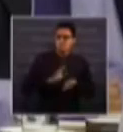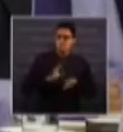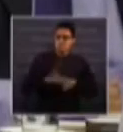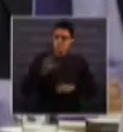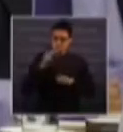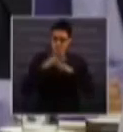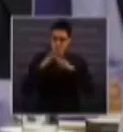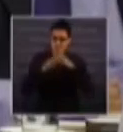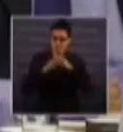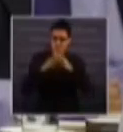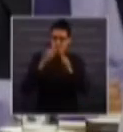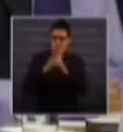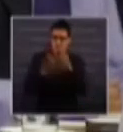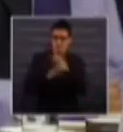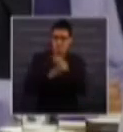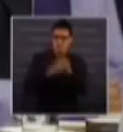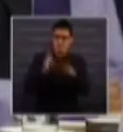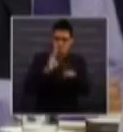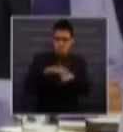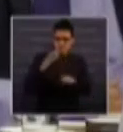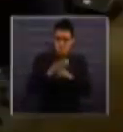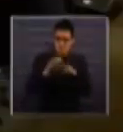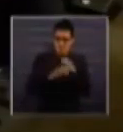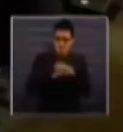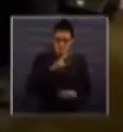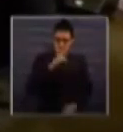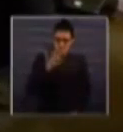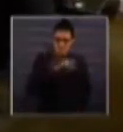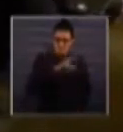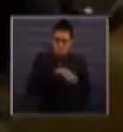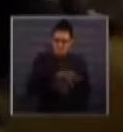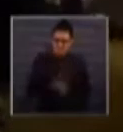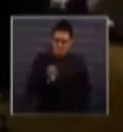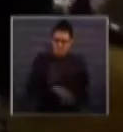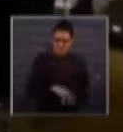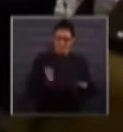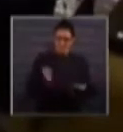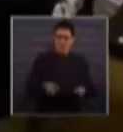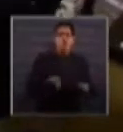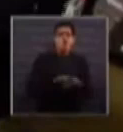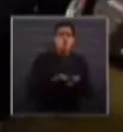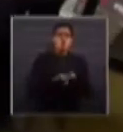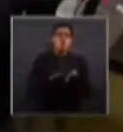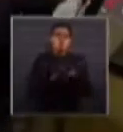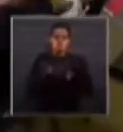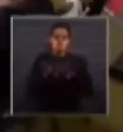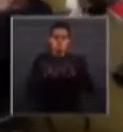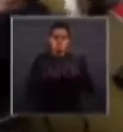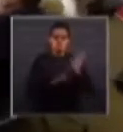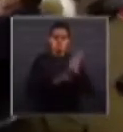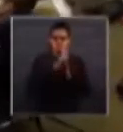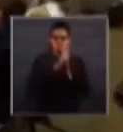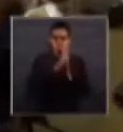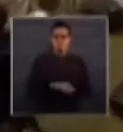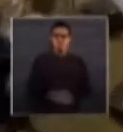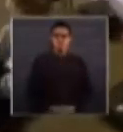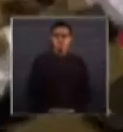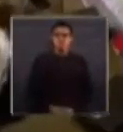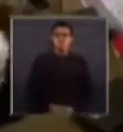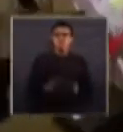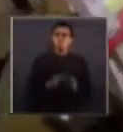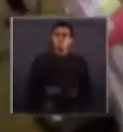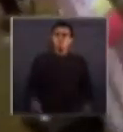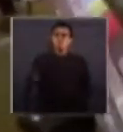materiales y energía, así como de residuos. ¿Cómo trabajarías esta parte como está siendo candidato? Bueno, para mí es importante señalar que